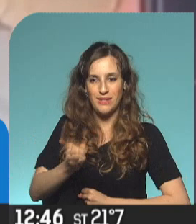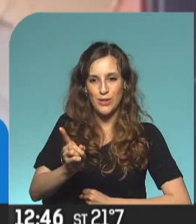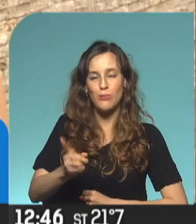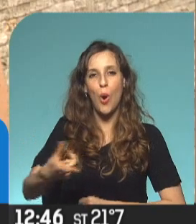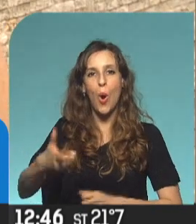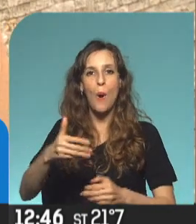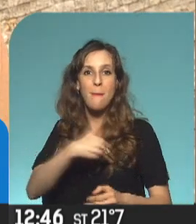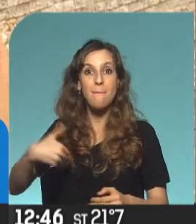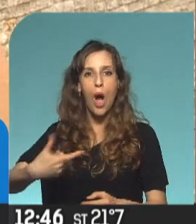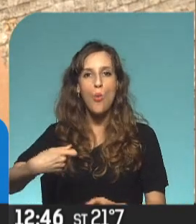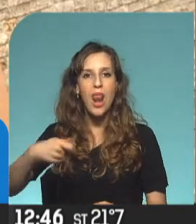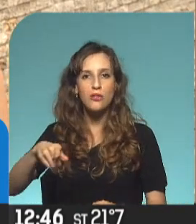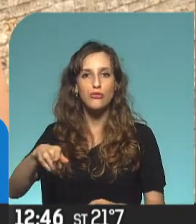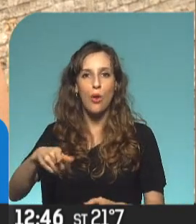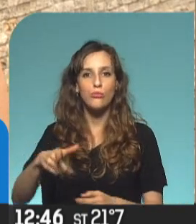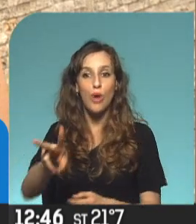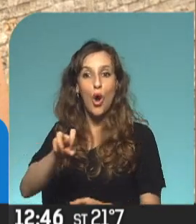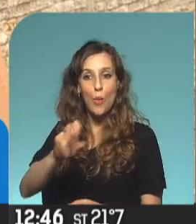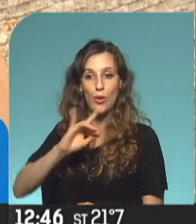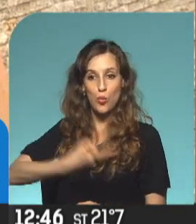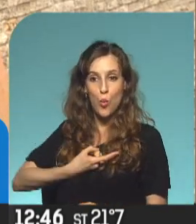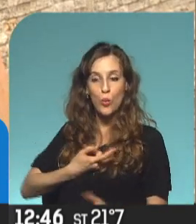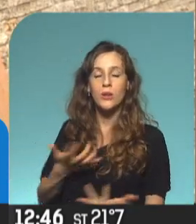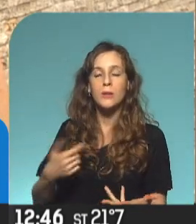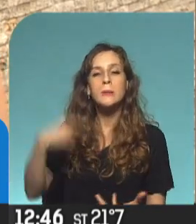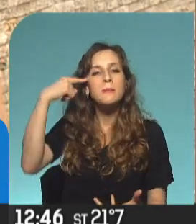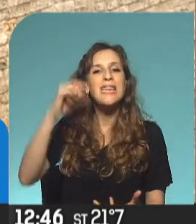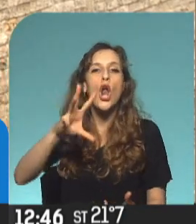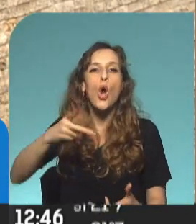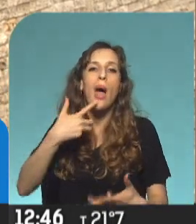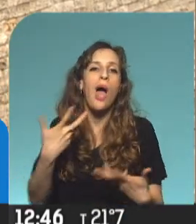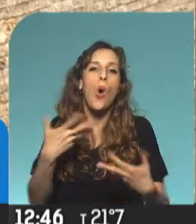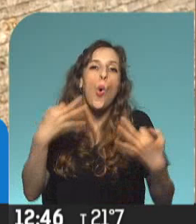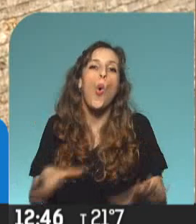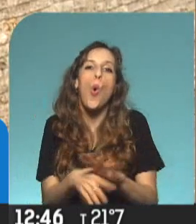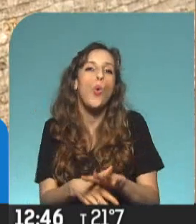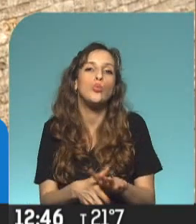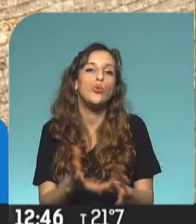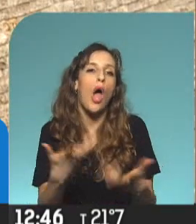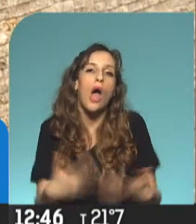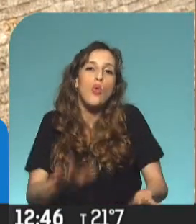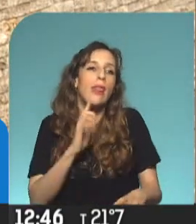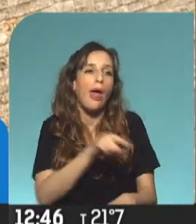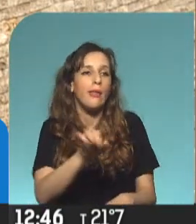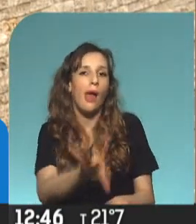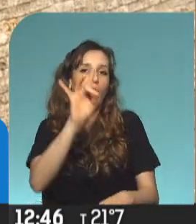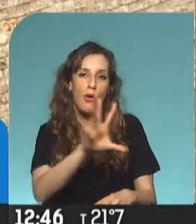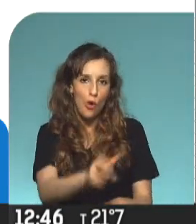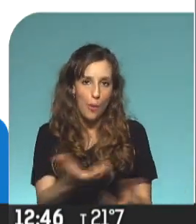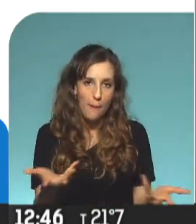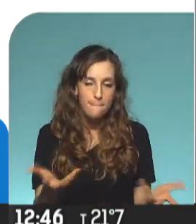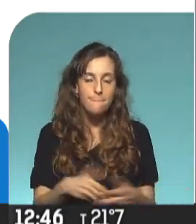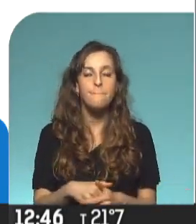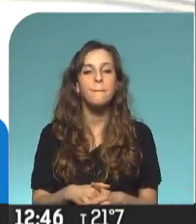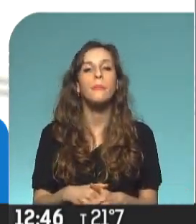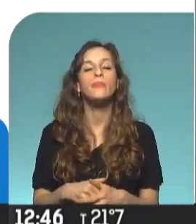a mi mamá. Pero pensamos que es un robo al voleo porque en ese horario están robando en la zona constantemente. Es más,